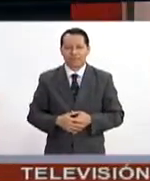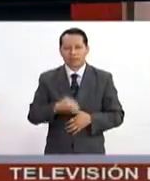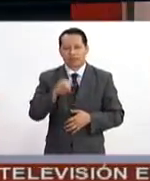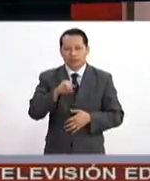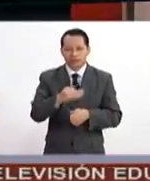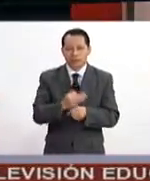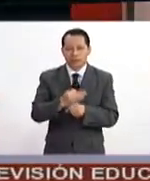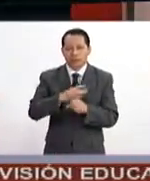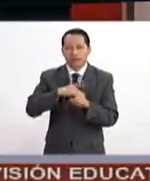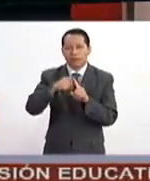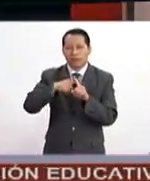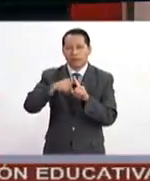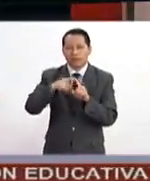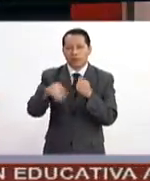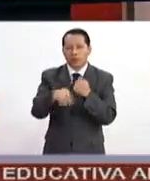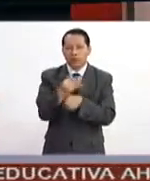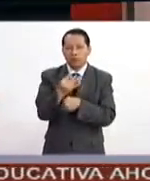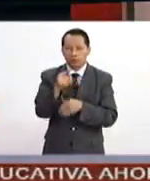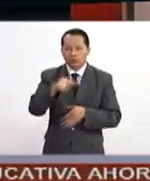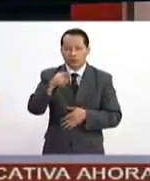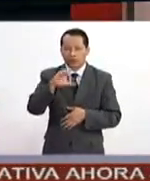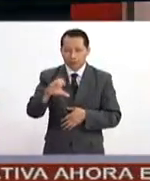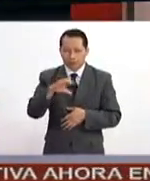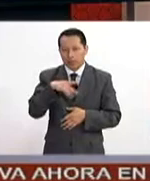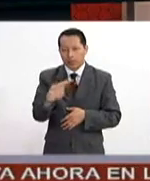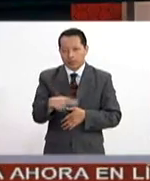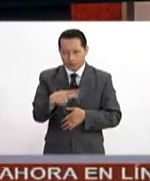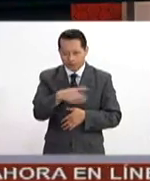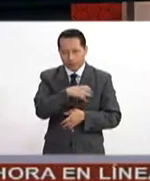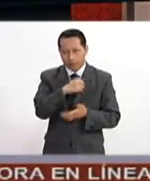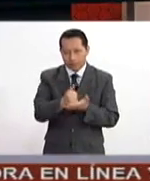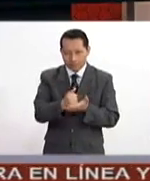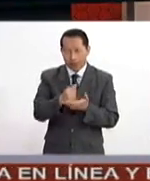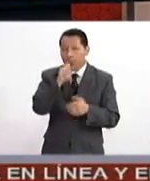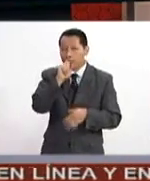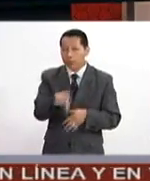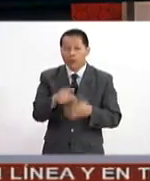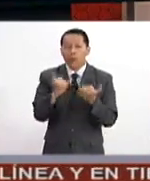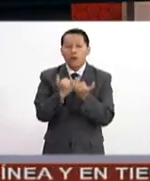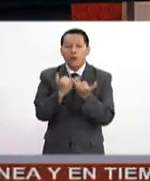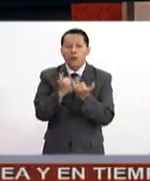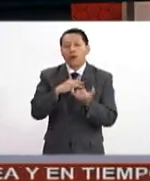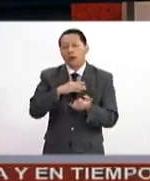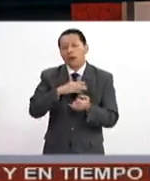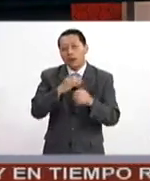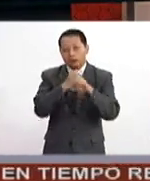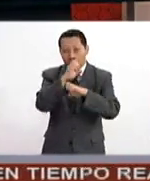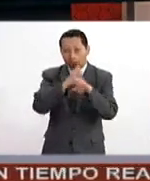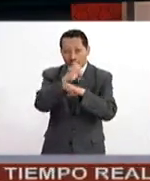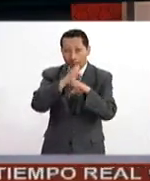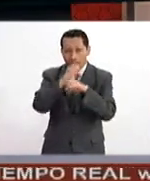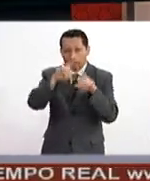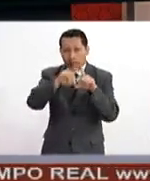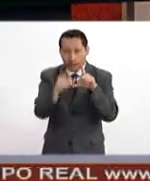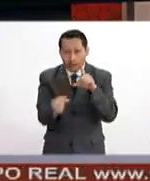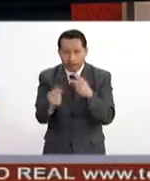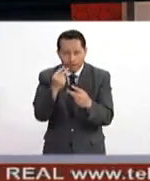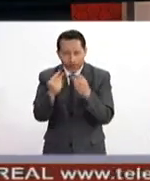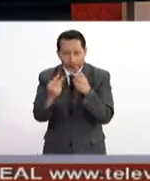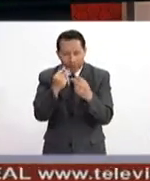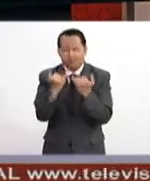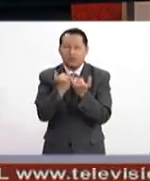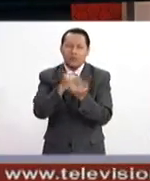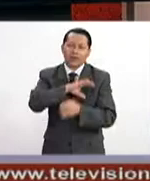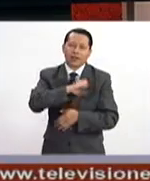es, en este momento la temperatura 14 grados centígrados en la capital del país y desde aquí, como siempre, un saludo muy afectuoso a quienes nos están viendo en el